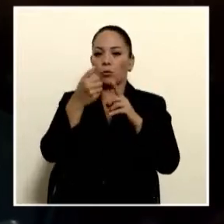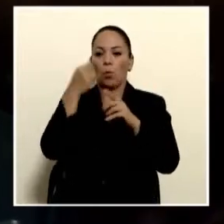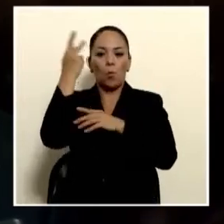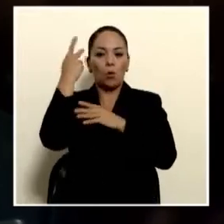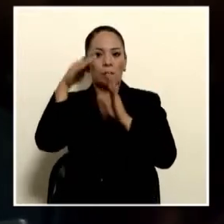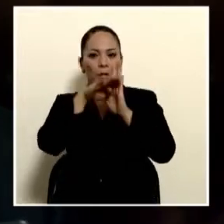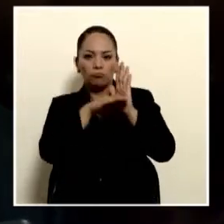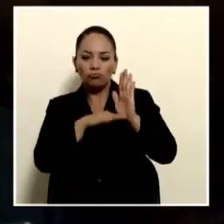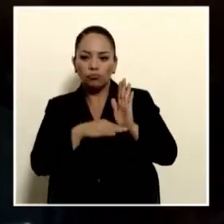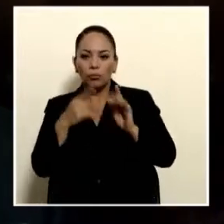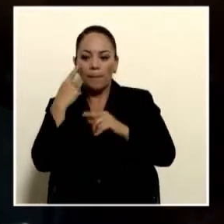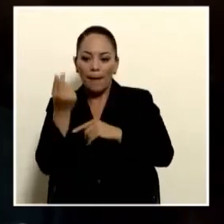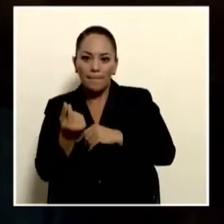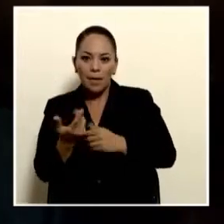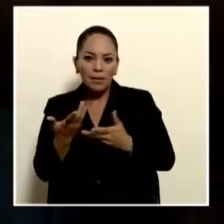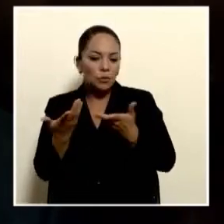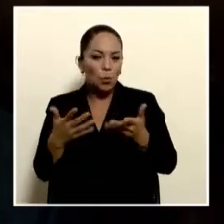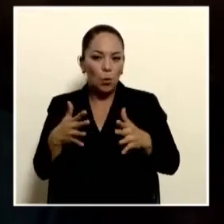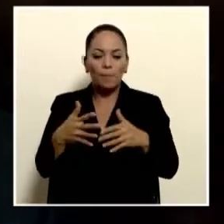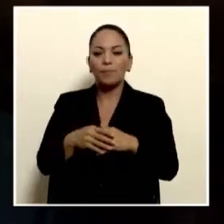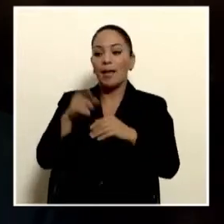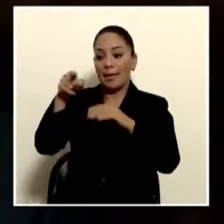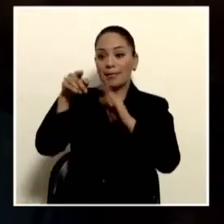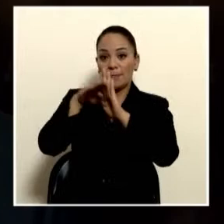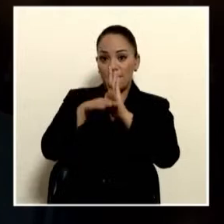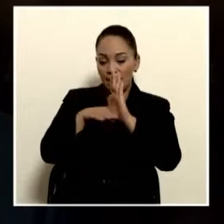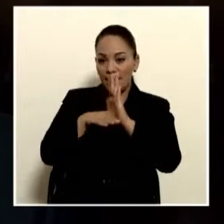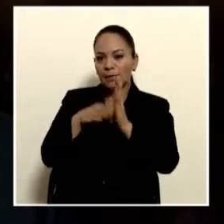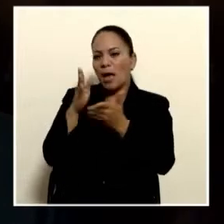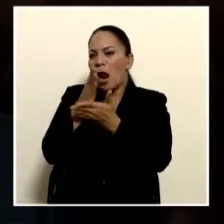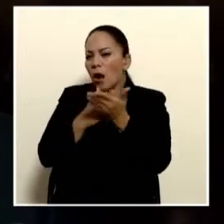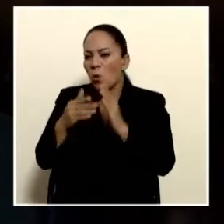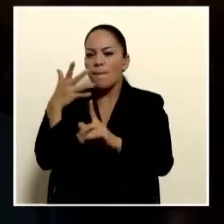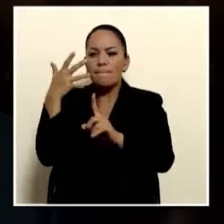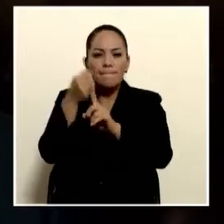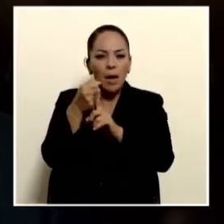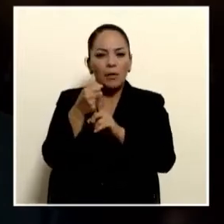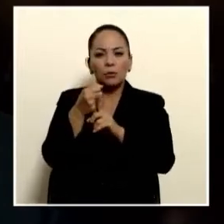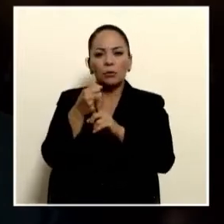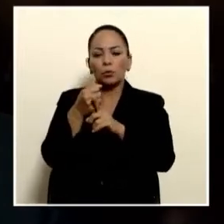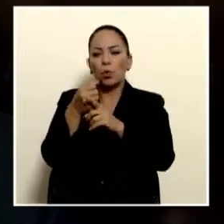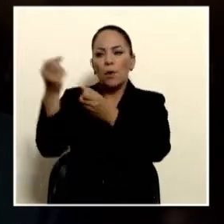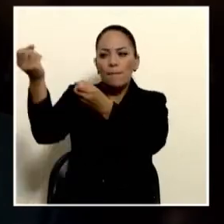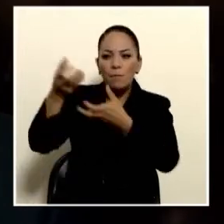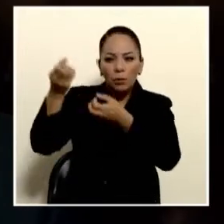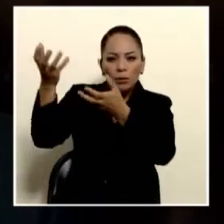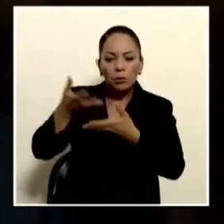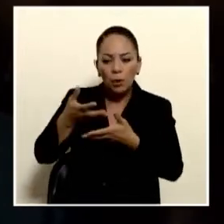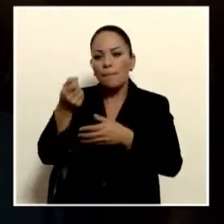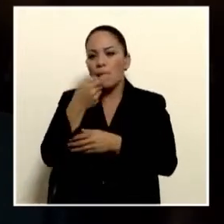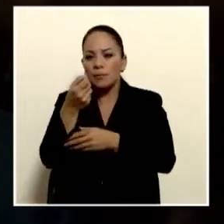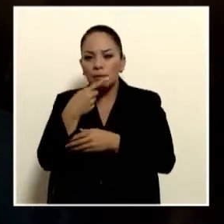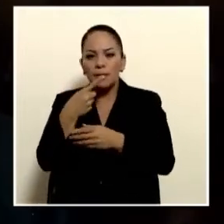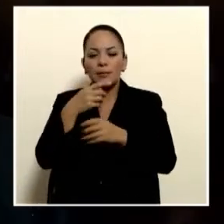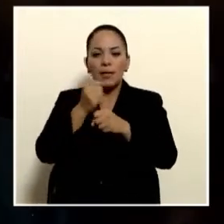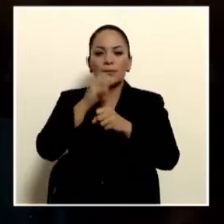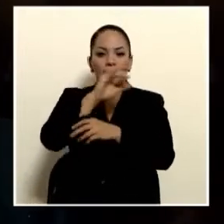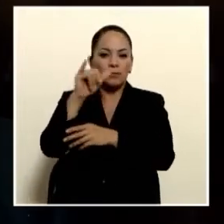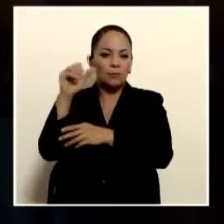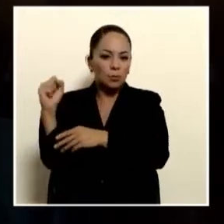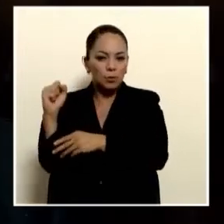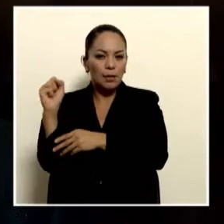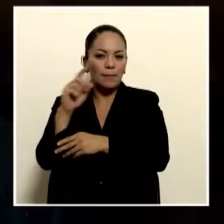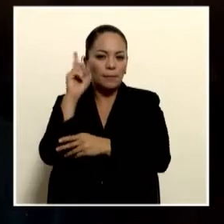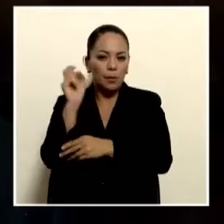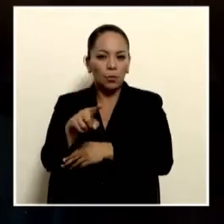precios de estos? Y bueno, ¿estas medidas tendrán algún impacto sobre las importaciones de medicinas que realiza la Caja